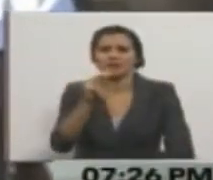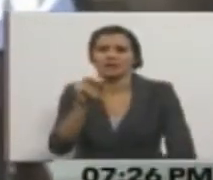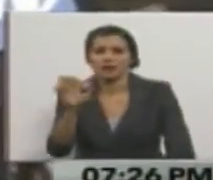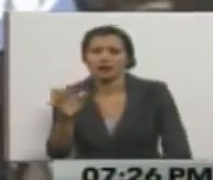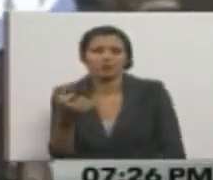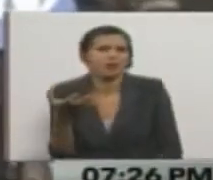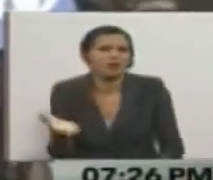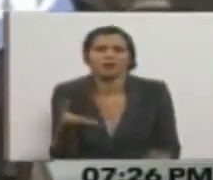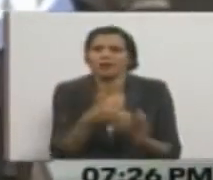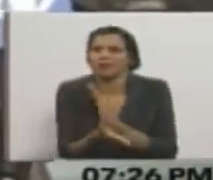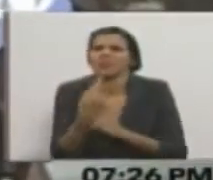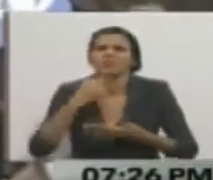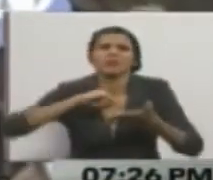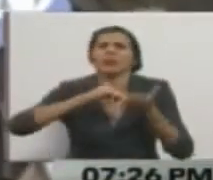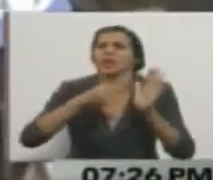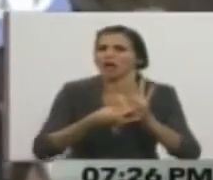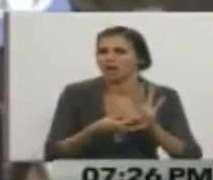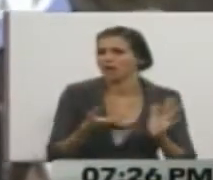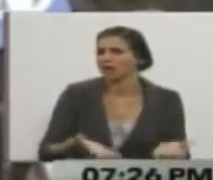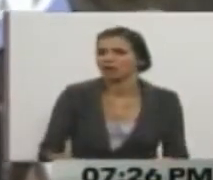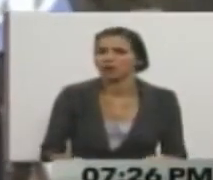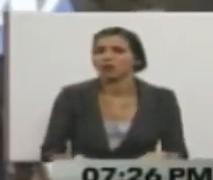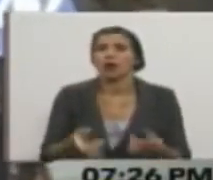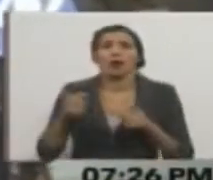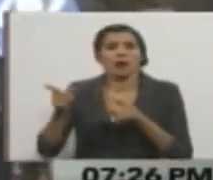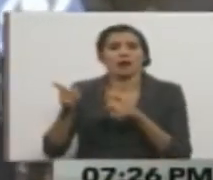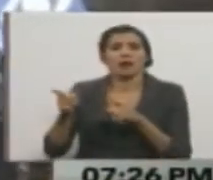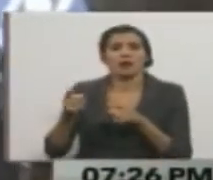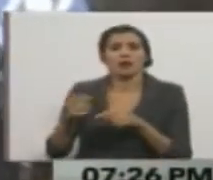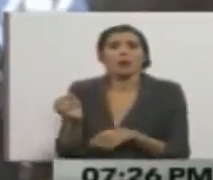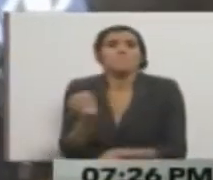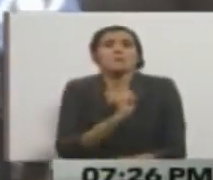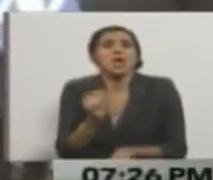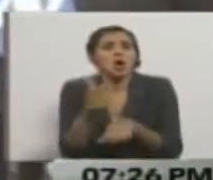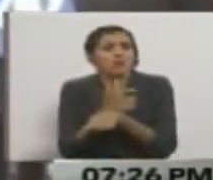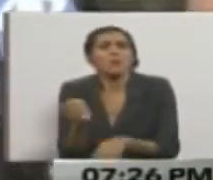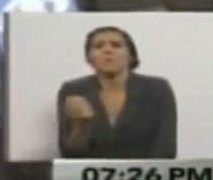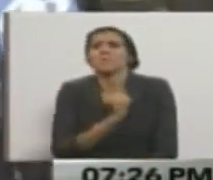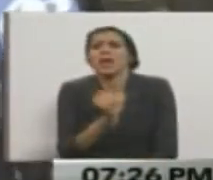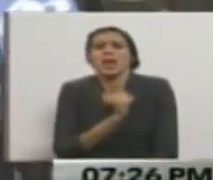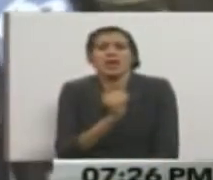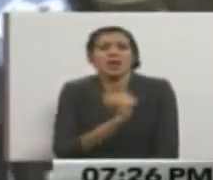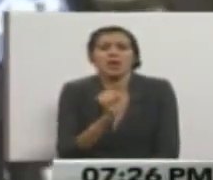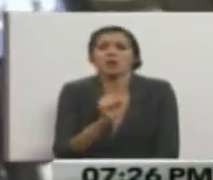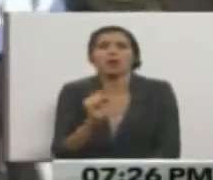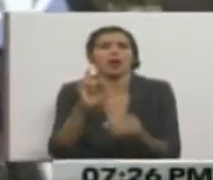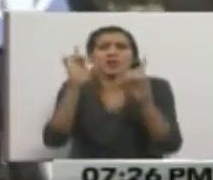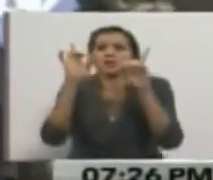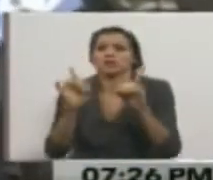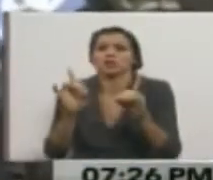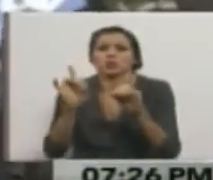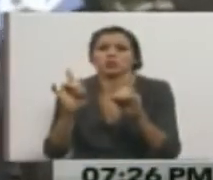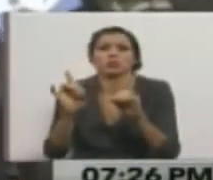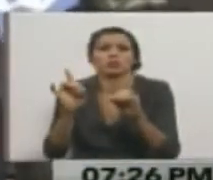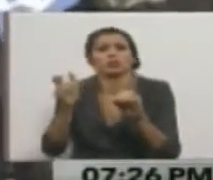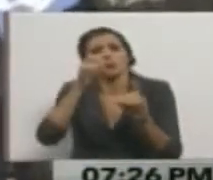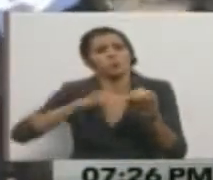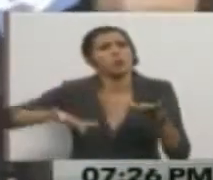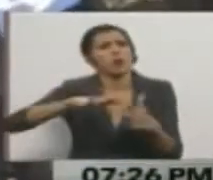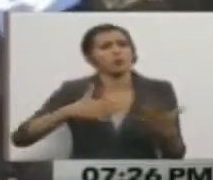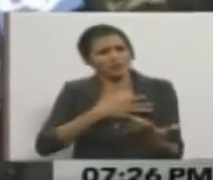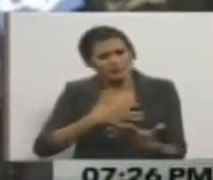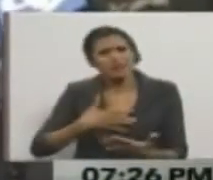Electoral no es otra cosa que el homenaje que el miedo del gobierno le rinde a la decisión firme del pueblo venezolano